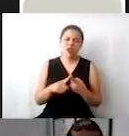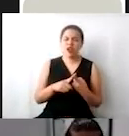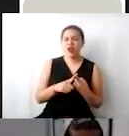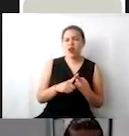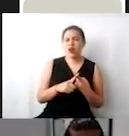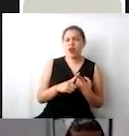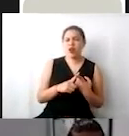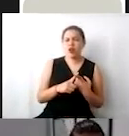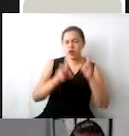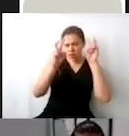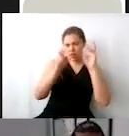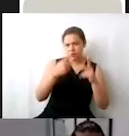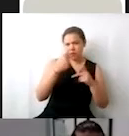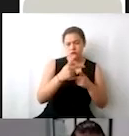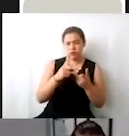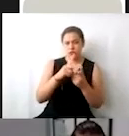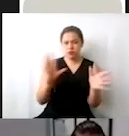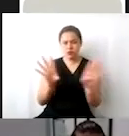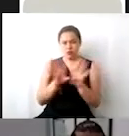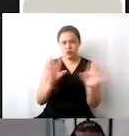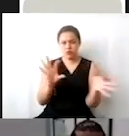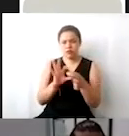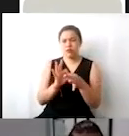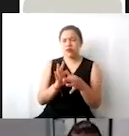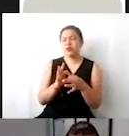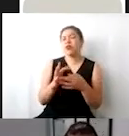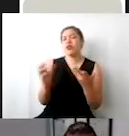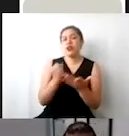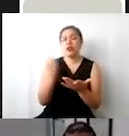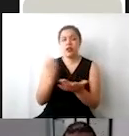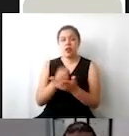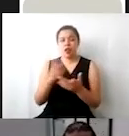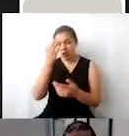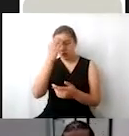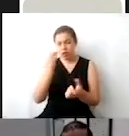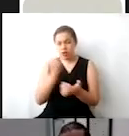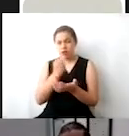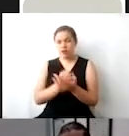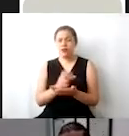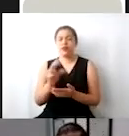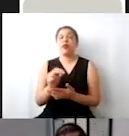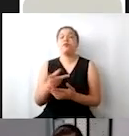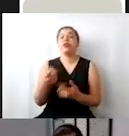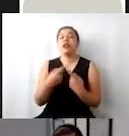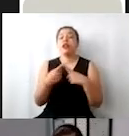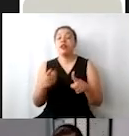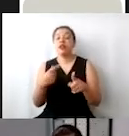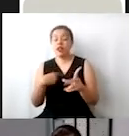esto, no es obligación saberlo, pero hay la creencia de que si uno cumple con todas